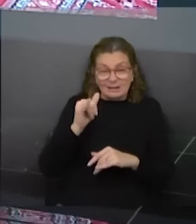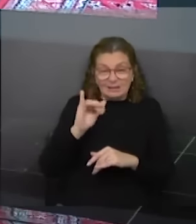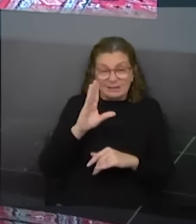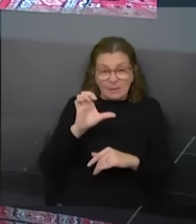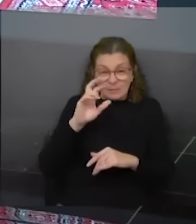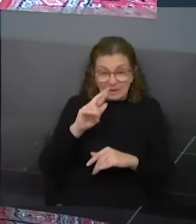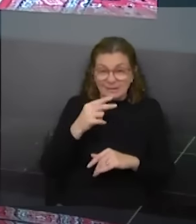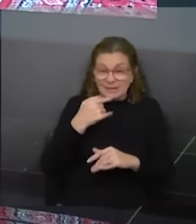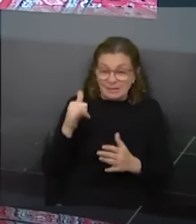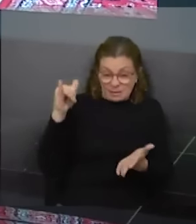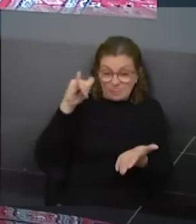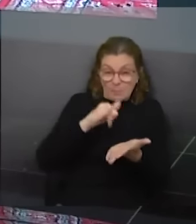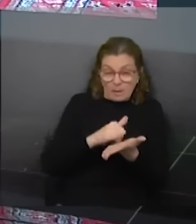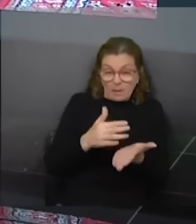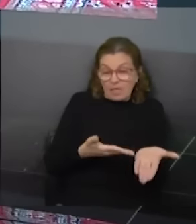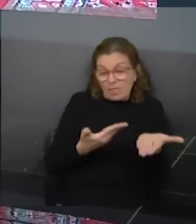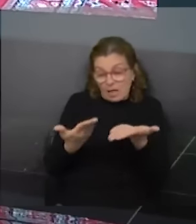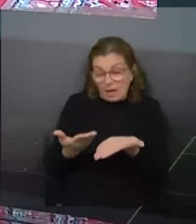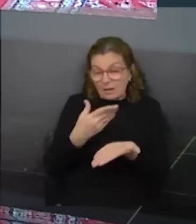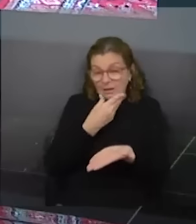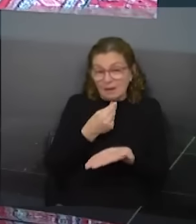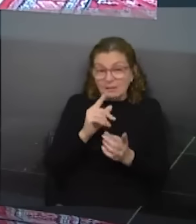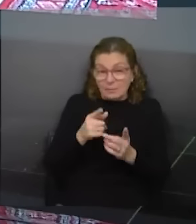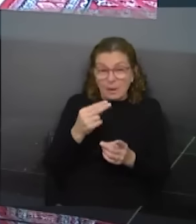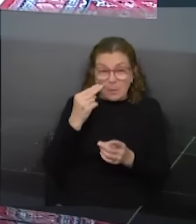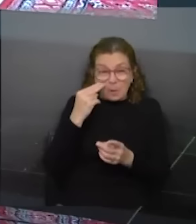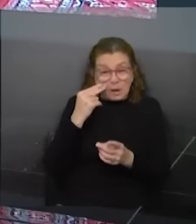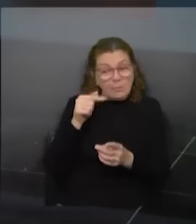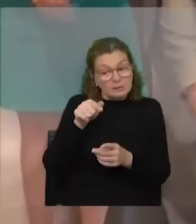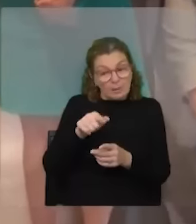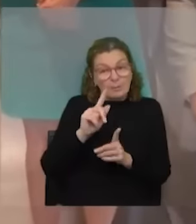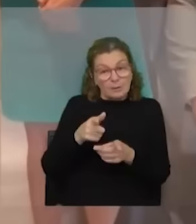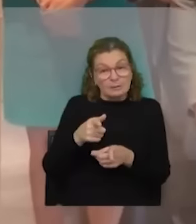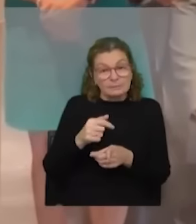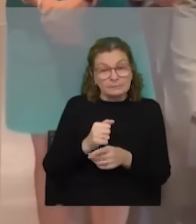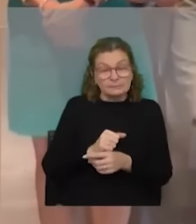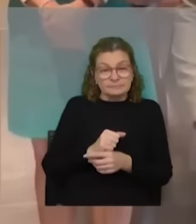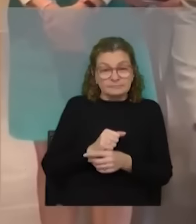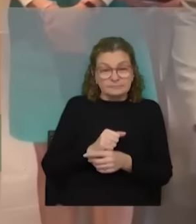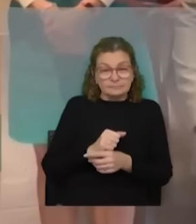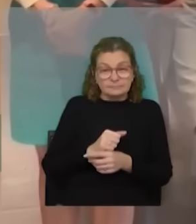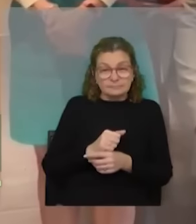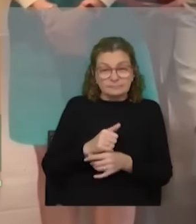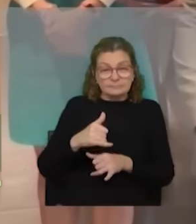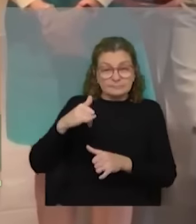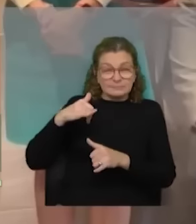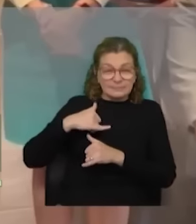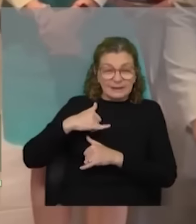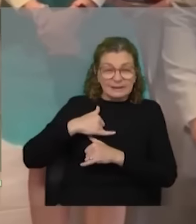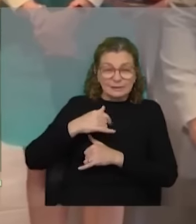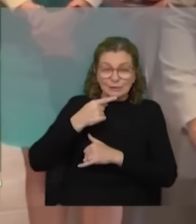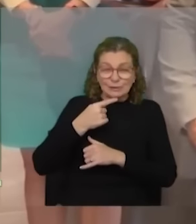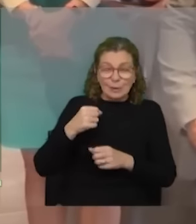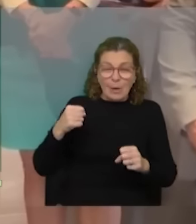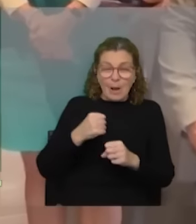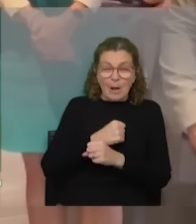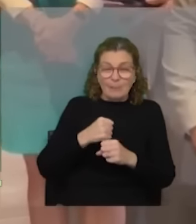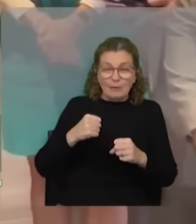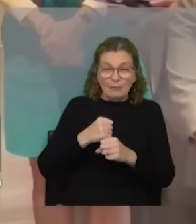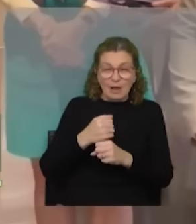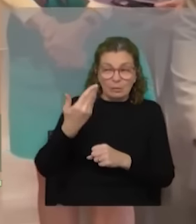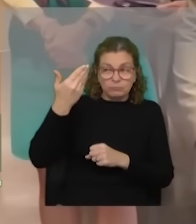pistas de aterrizaje a Israel también va a tener lo suyo el ejército de Israel aseguró tener aprobados por sus